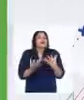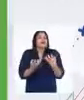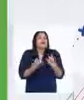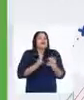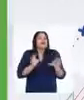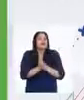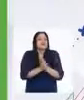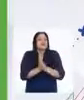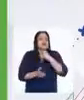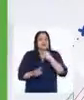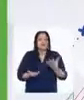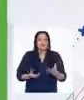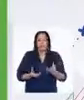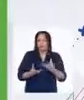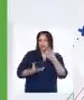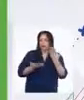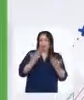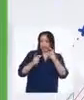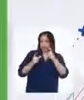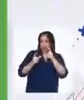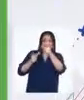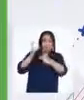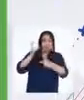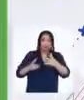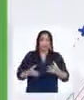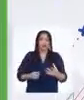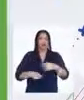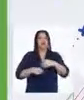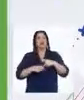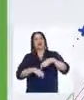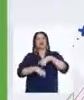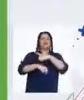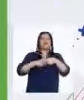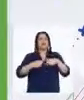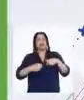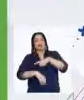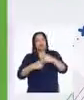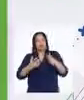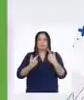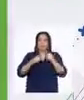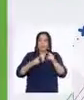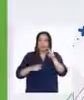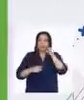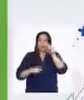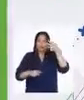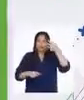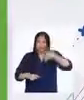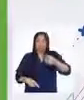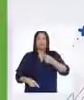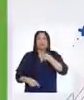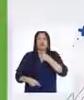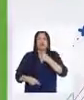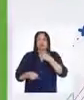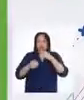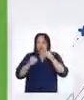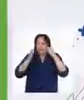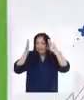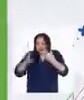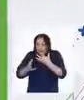por ahí hay muchas personas que nos damos muchas vueltas, pero es lo que te gusta, es lo que te gusta, es lo que te atrae,